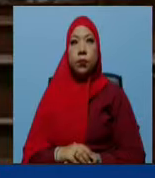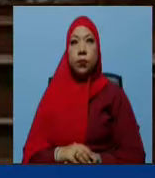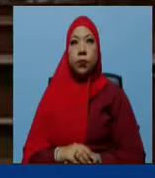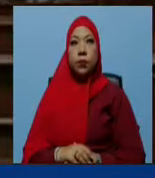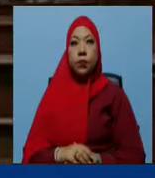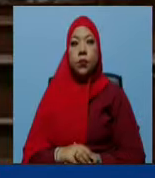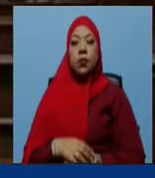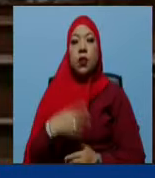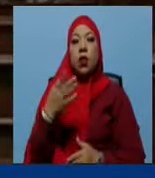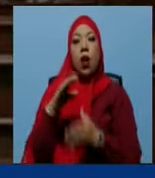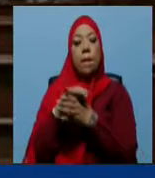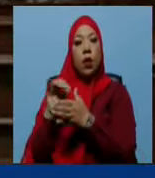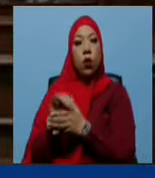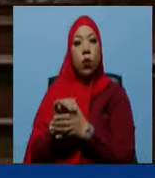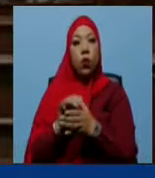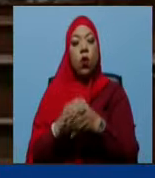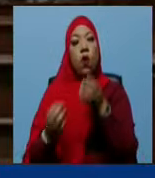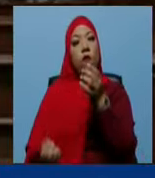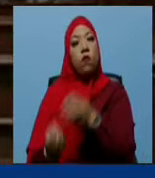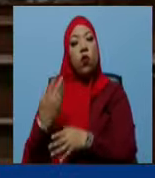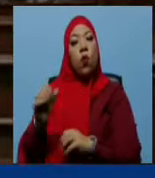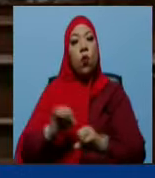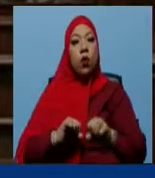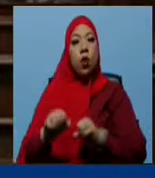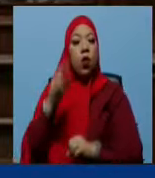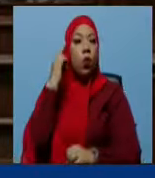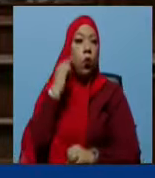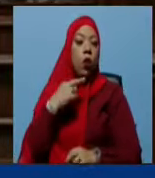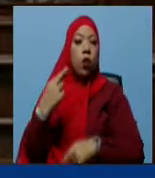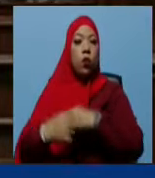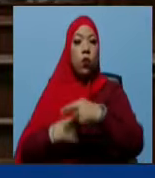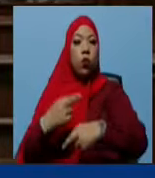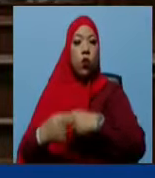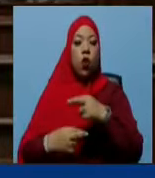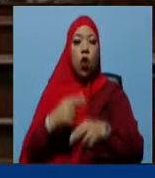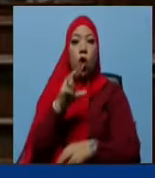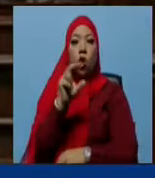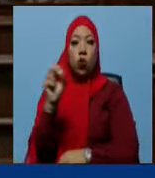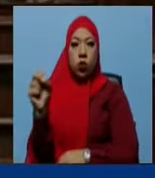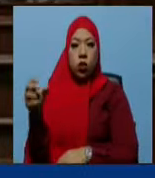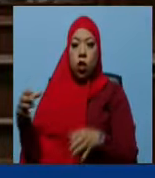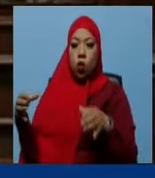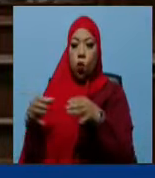Reyes Reyes, Castro Soteldo, son fundadores del Movimiento Bolivariano Revolucionario 200, ¿verdad?